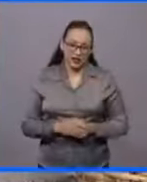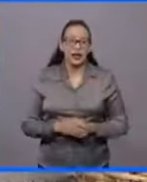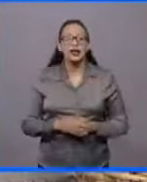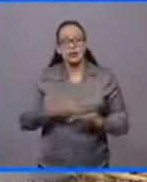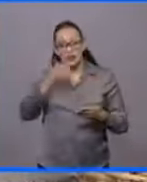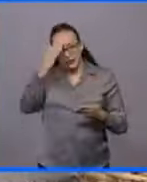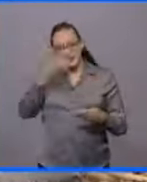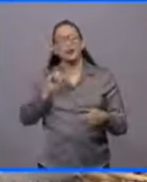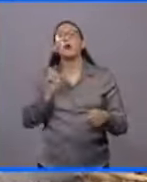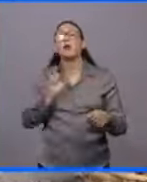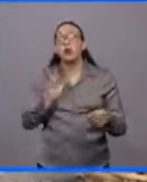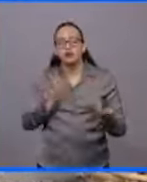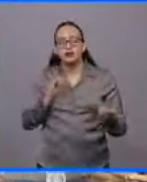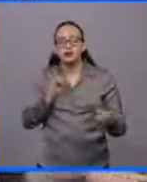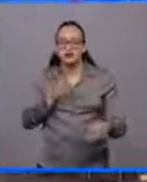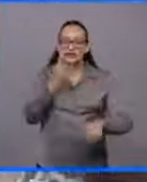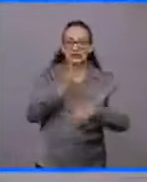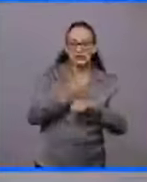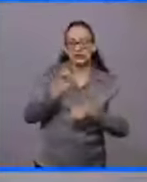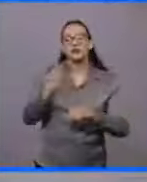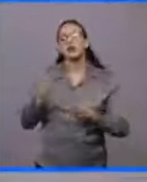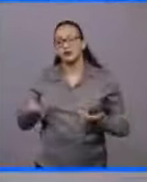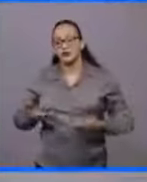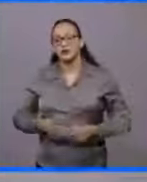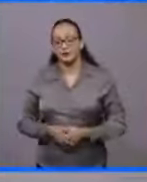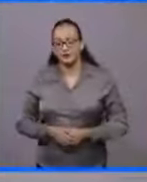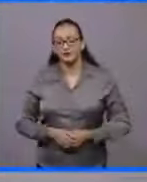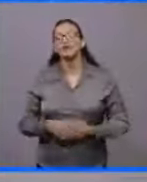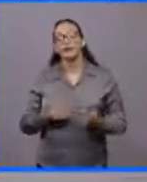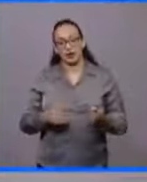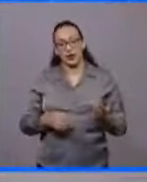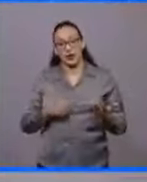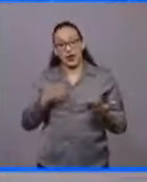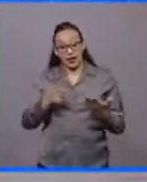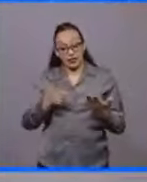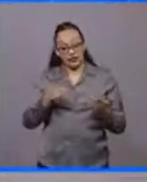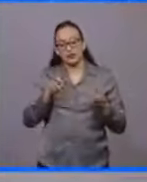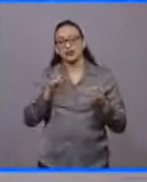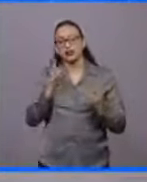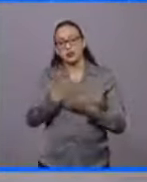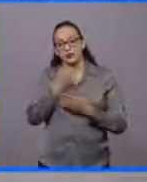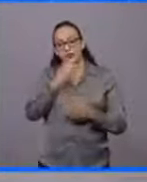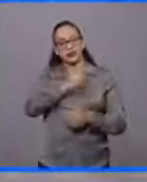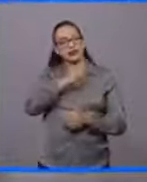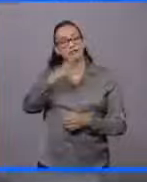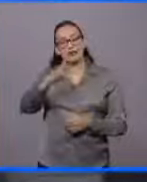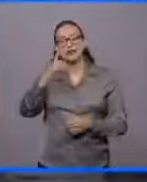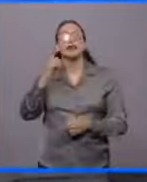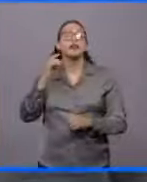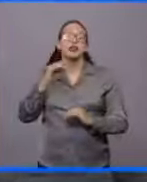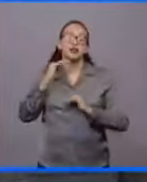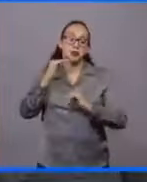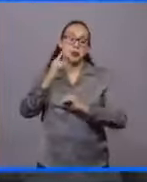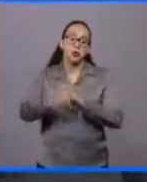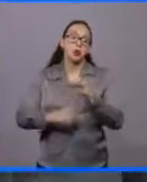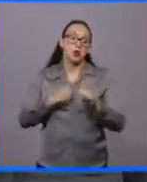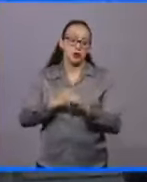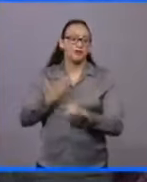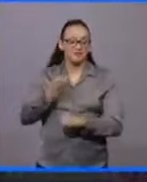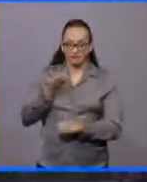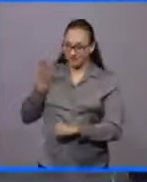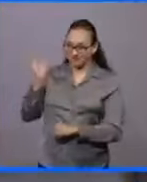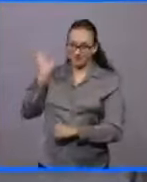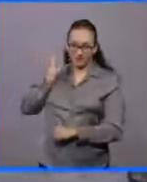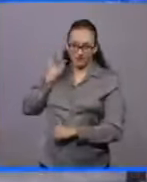conductas darían lugar a una sanción. Al tratarse de disposiciones generales de vigencia anual, se exhortó al Congreso